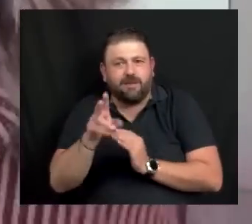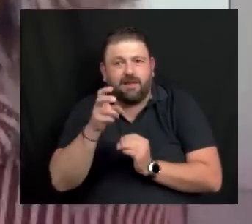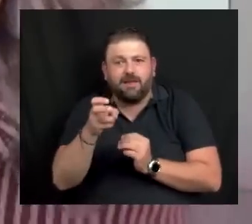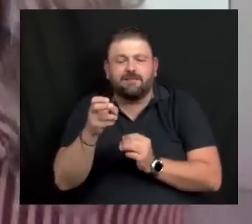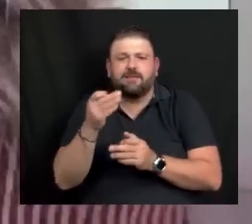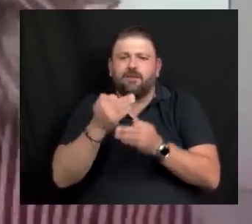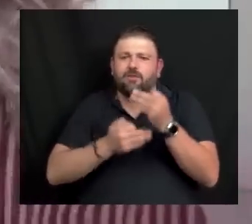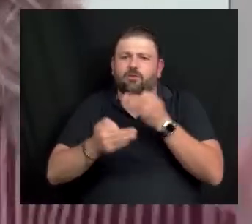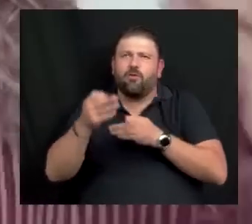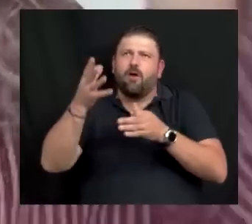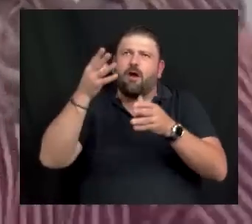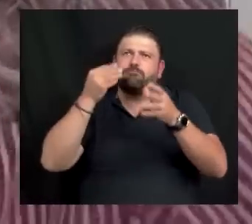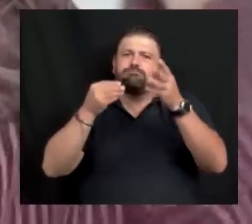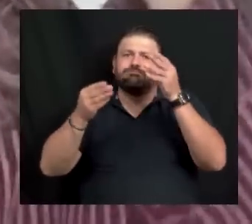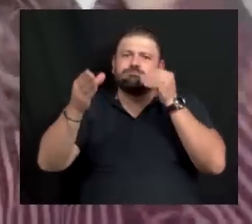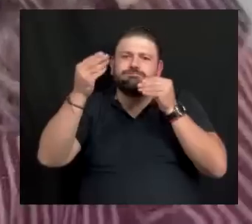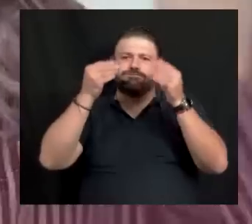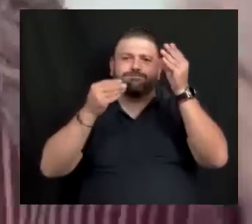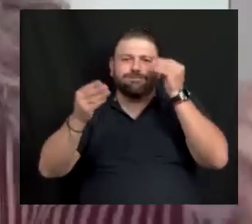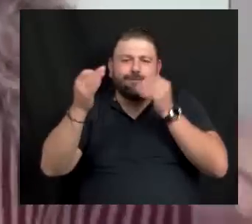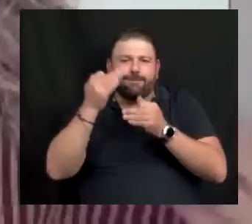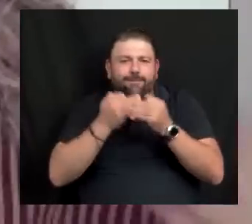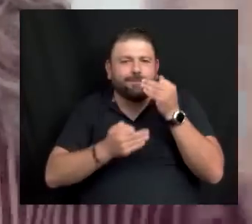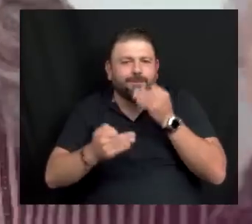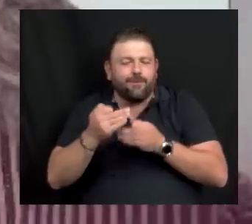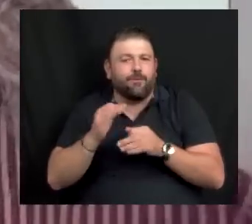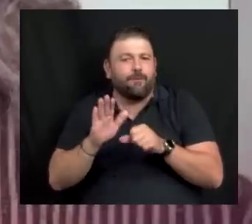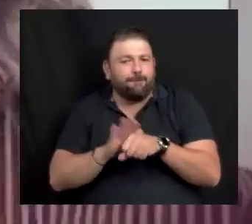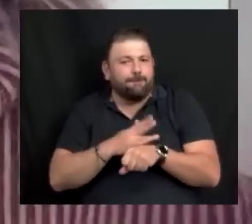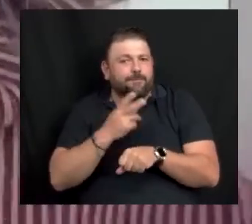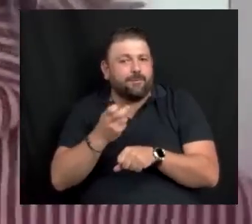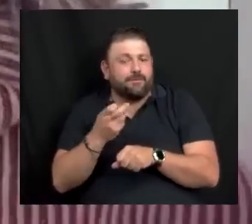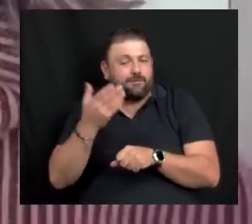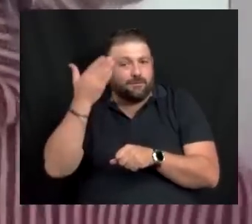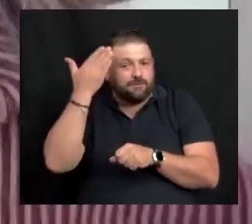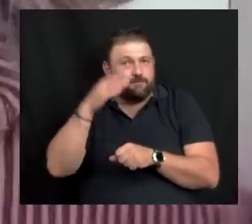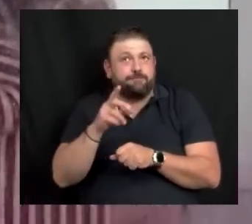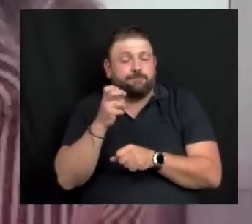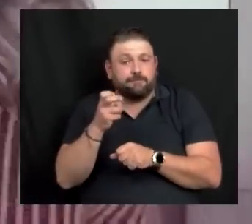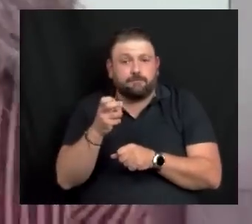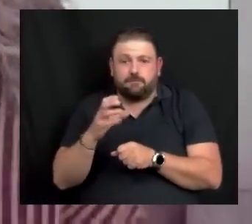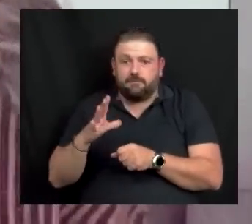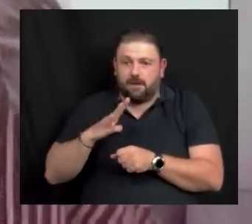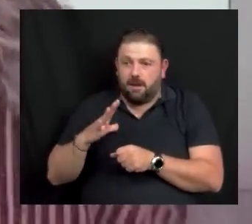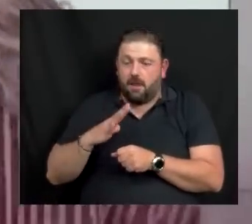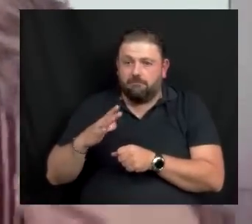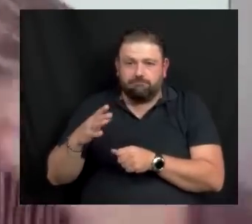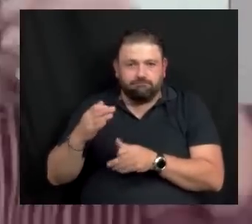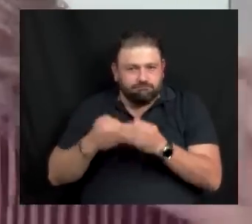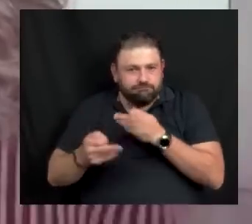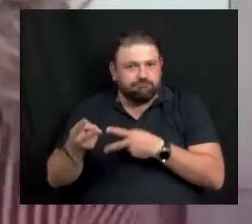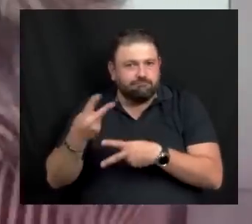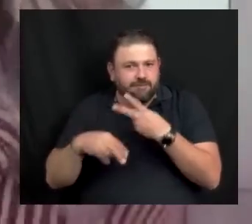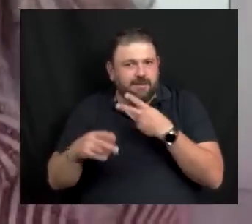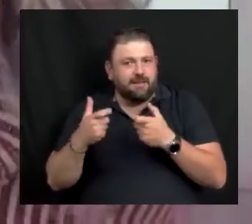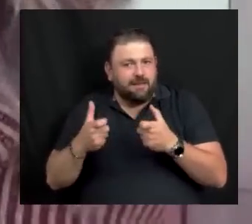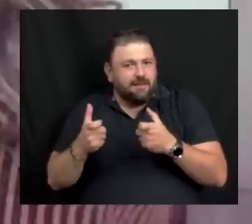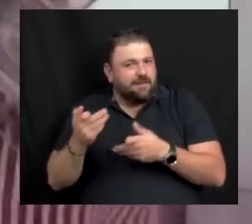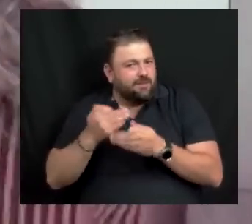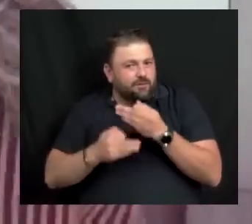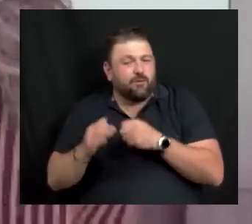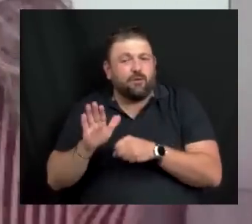tú, ¿cómo crees que yo tenía en mi cabeza que la riqueza existía, pero en otros lados? ¿O se tenía que